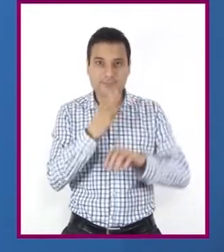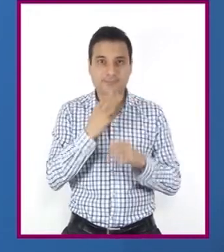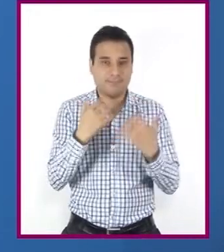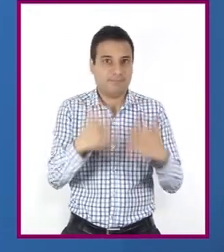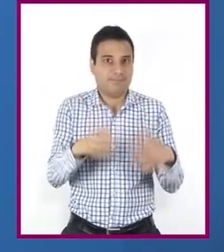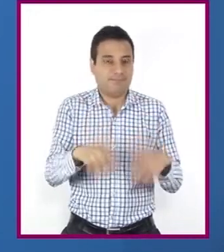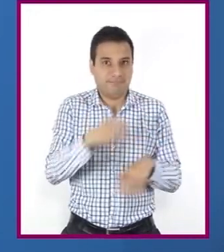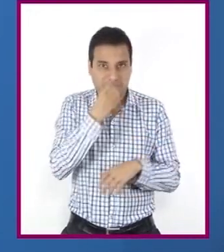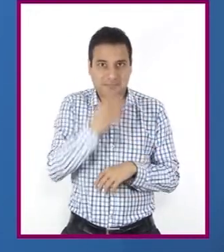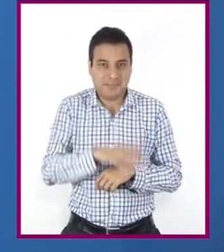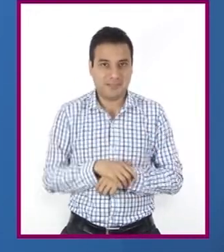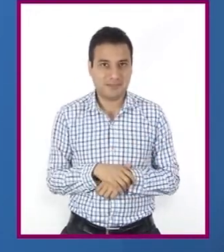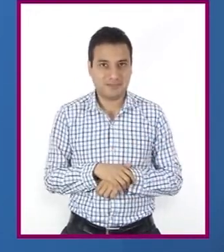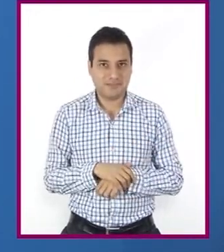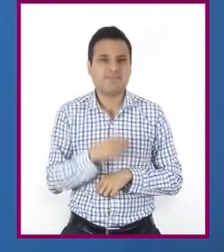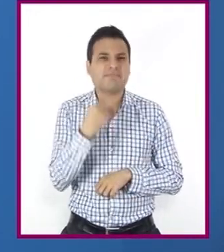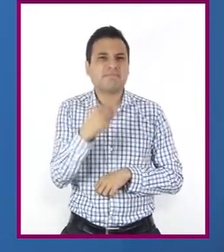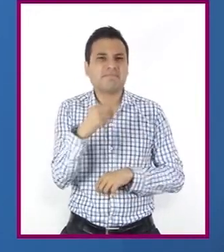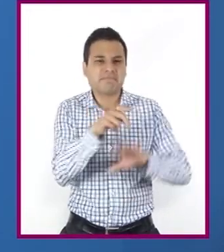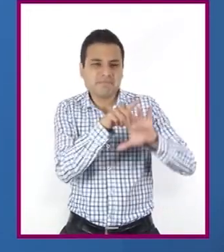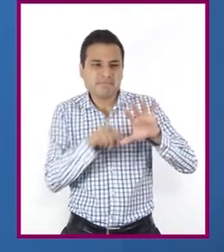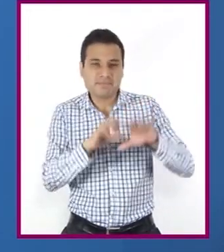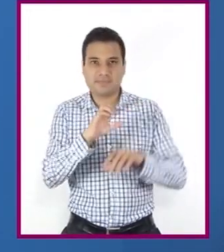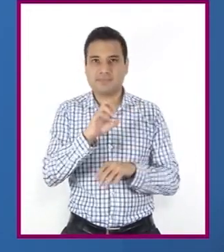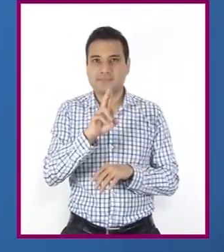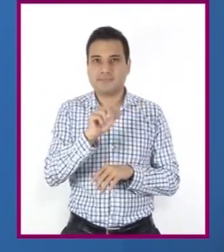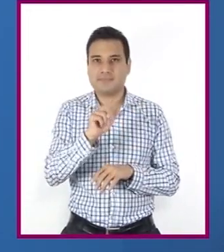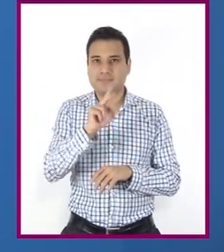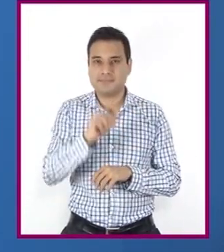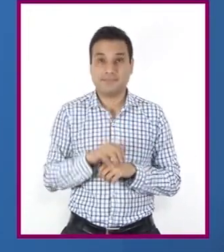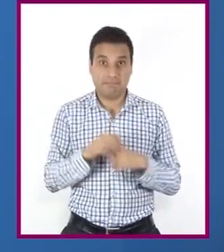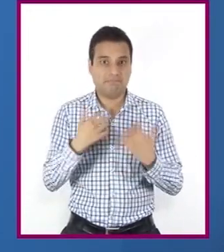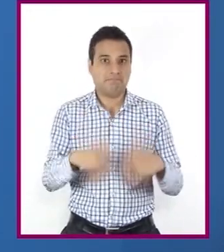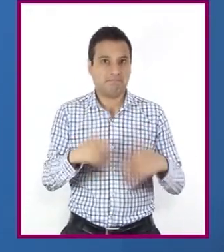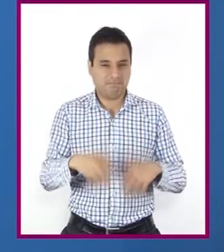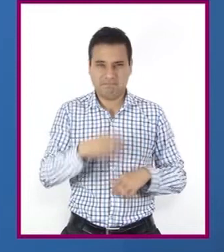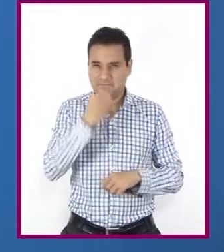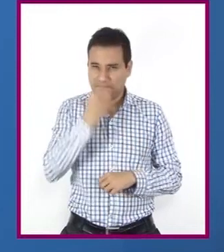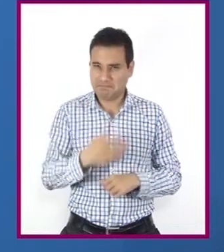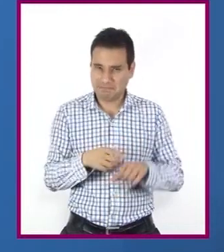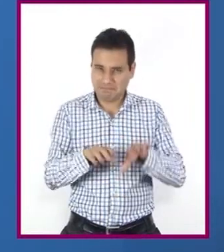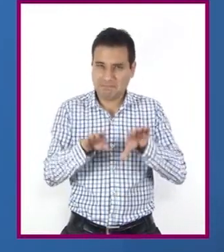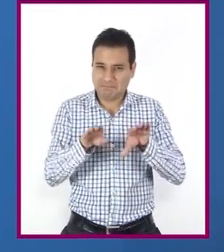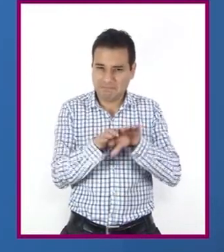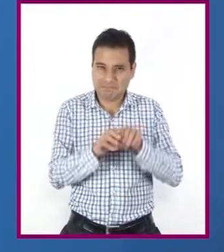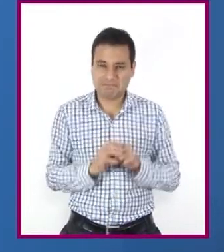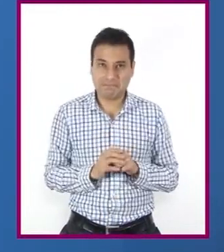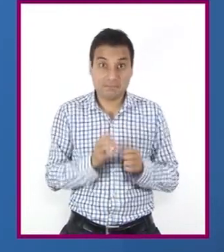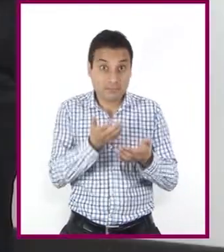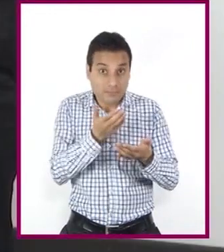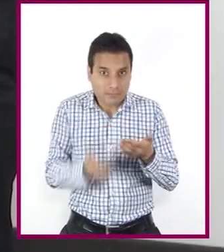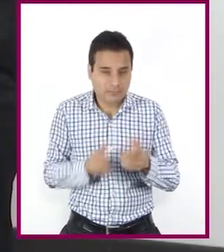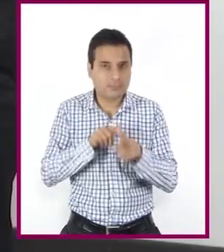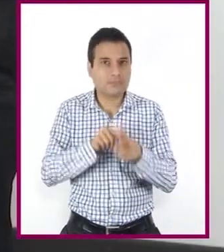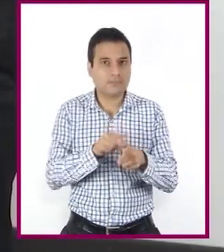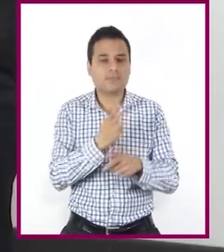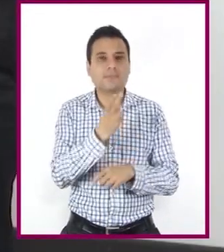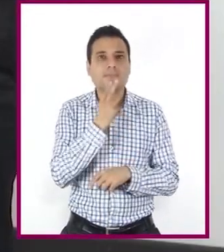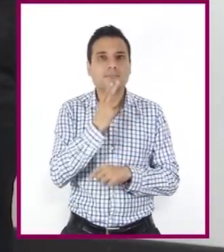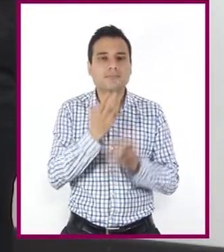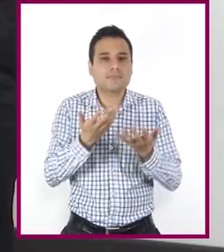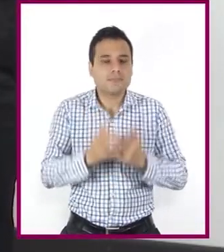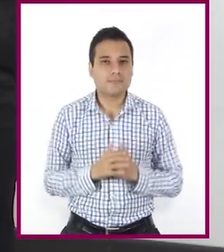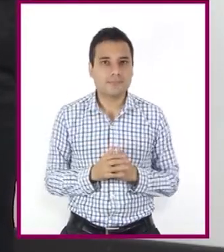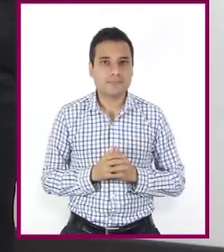pulgar, que se conoce como la cuarta, entre otras. Y me parece sorprendente que hoy en día sigan siendo útiles.